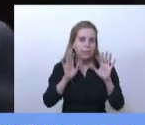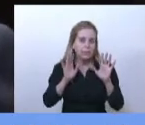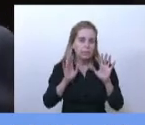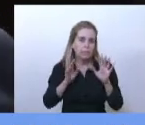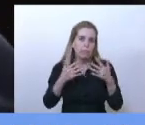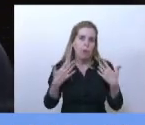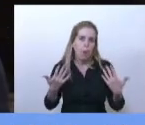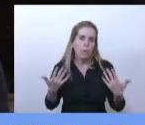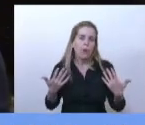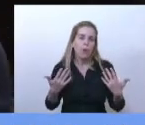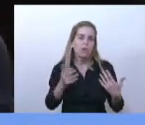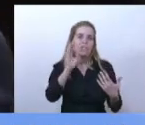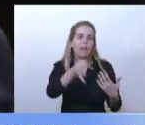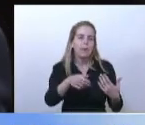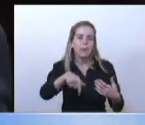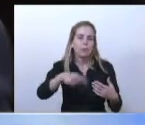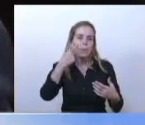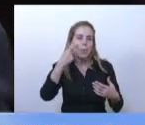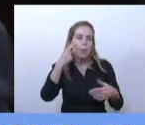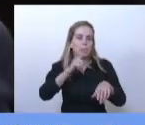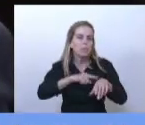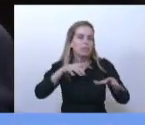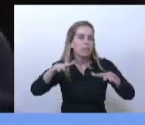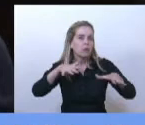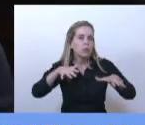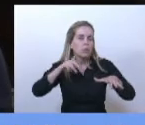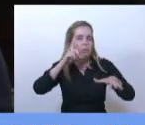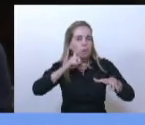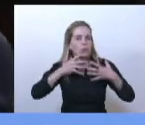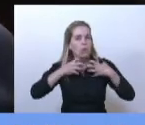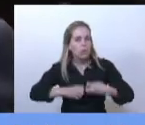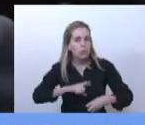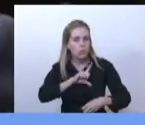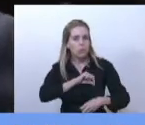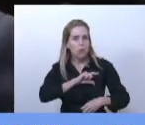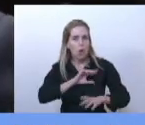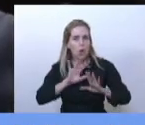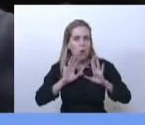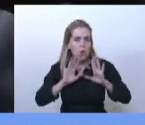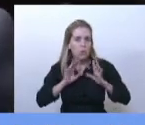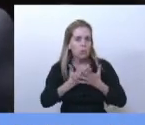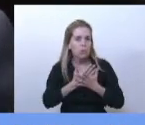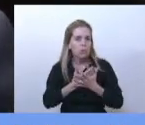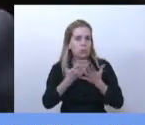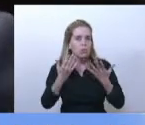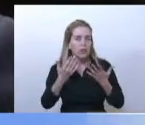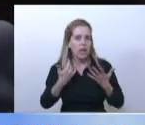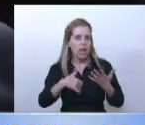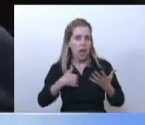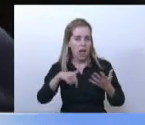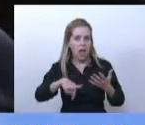que estamos en un momento sumamente triste en un momento doloroso en donde en nuestro país